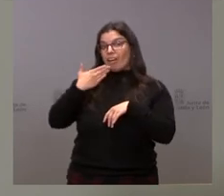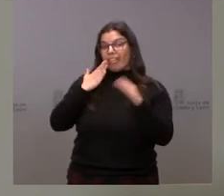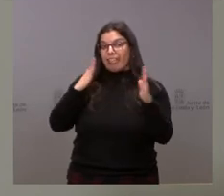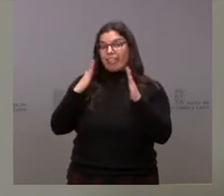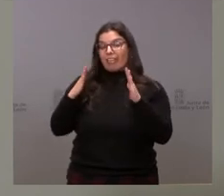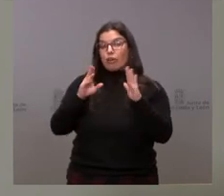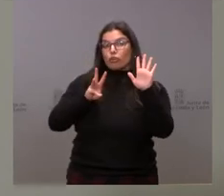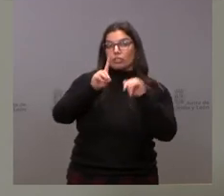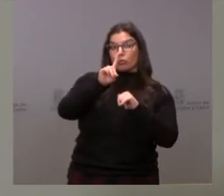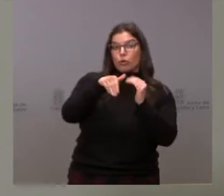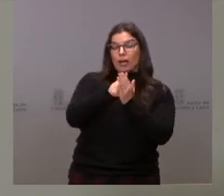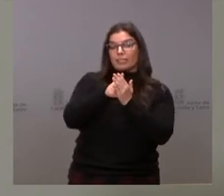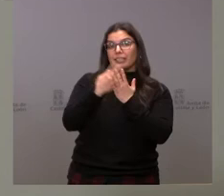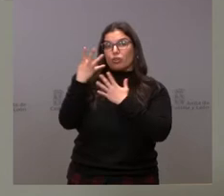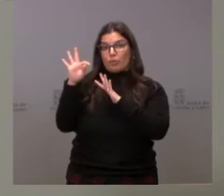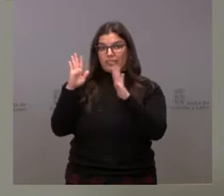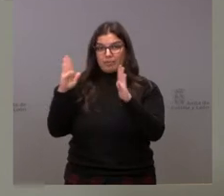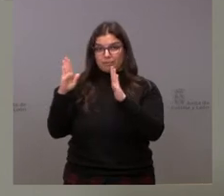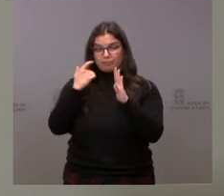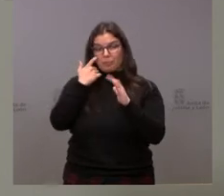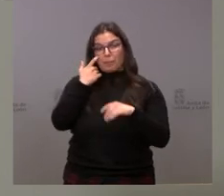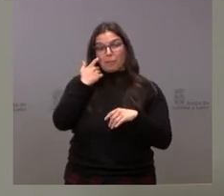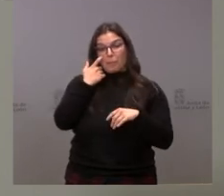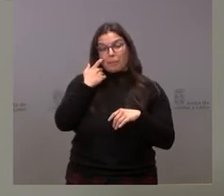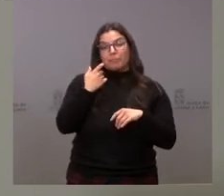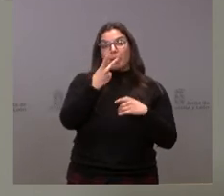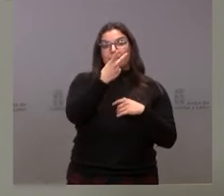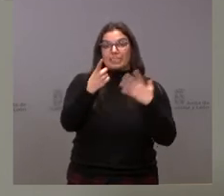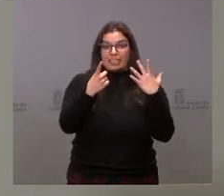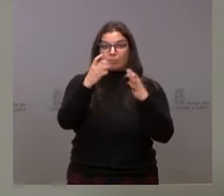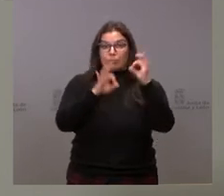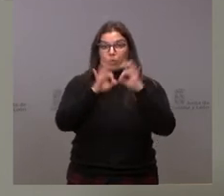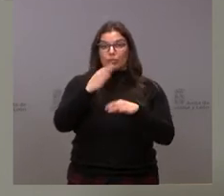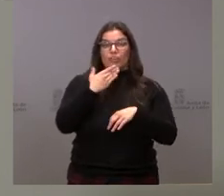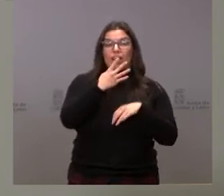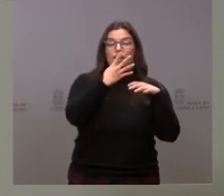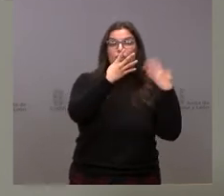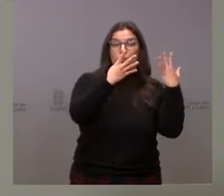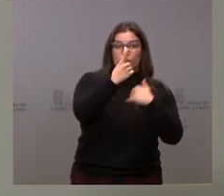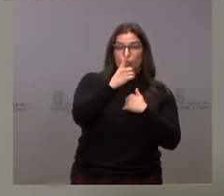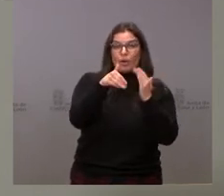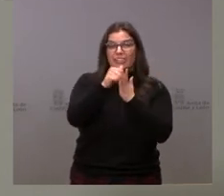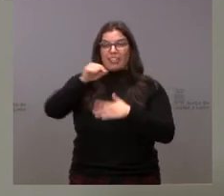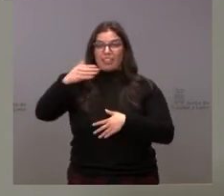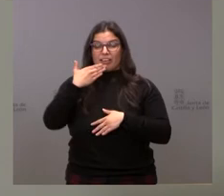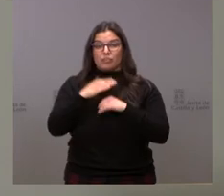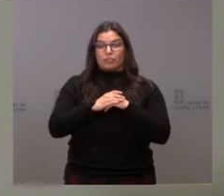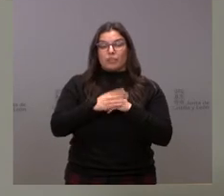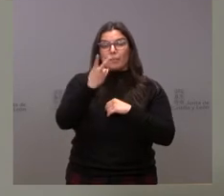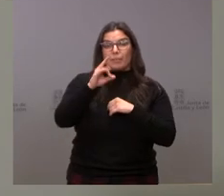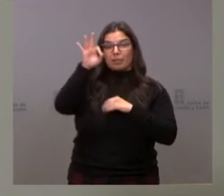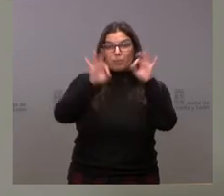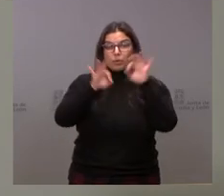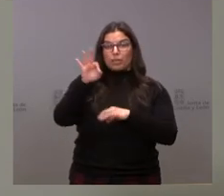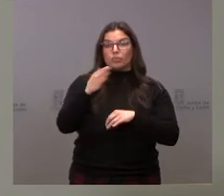81 81 a 90 años el 26% entre 91 y 100 años el 20% entre 71